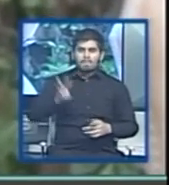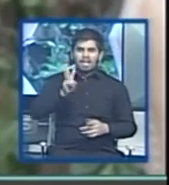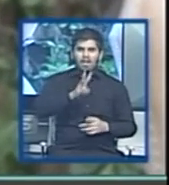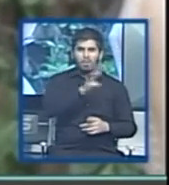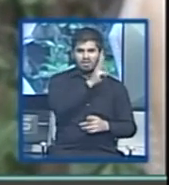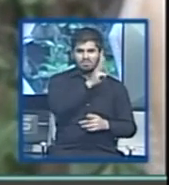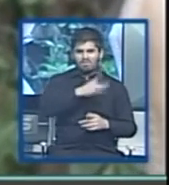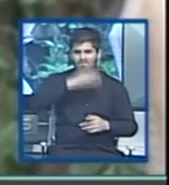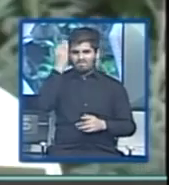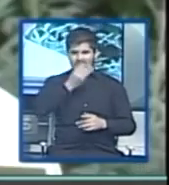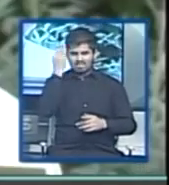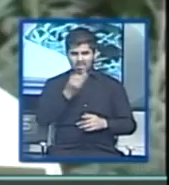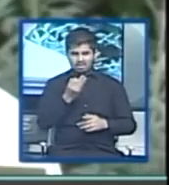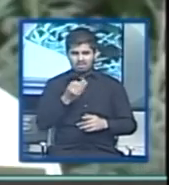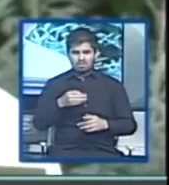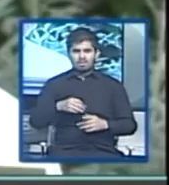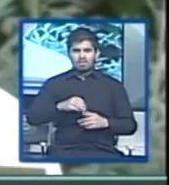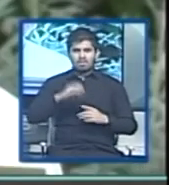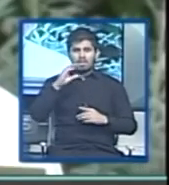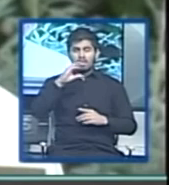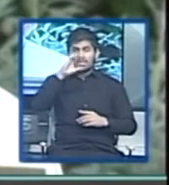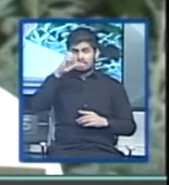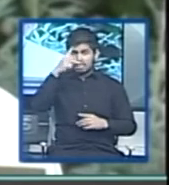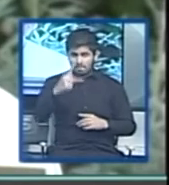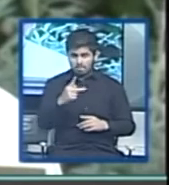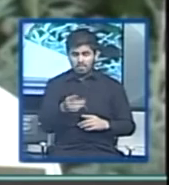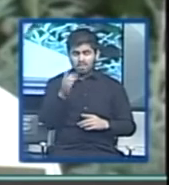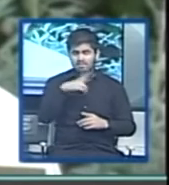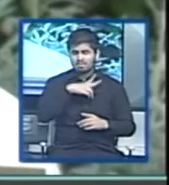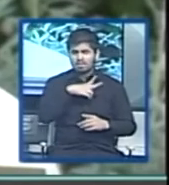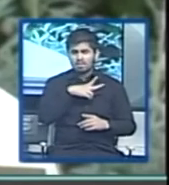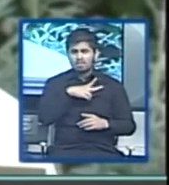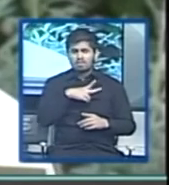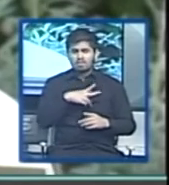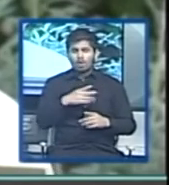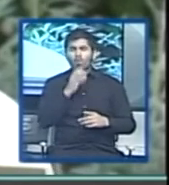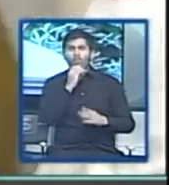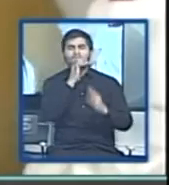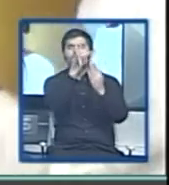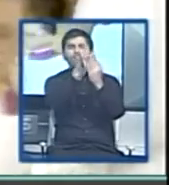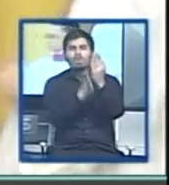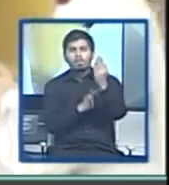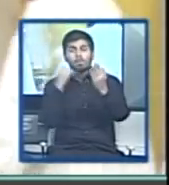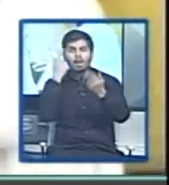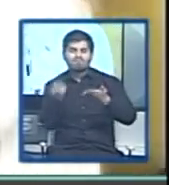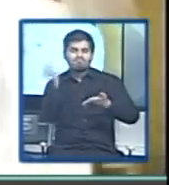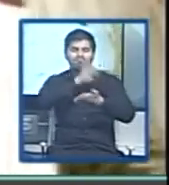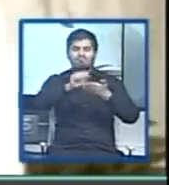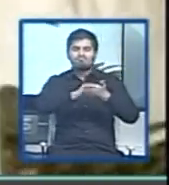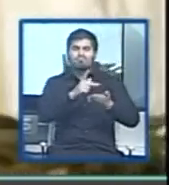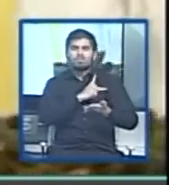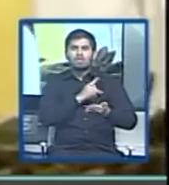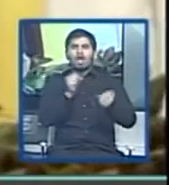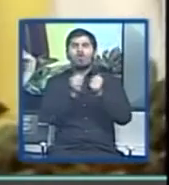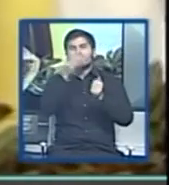de la Conferencia Episcopal Paraguaya, y en esa página está planificado el tema de el formulario de inscripción para las personas con